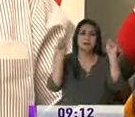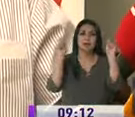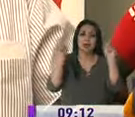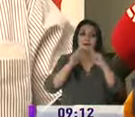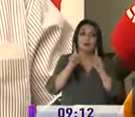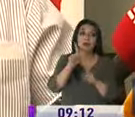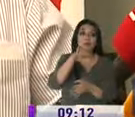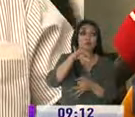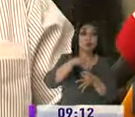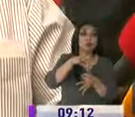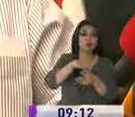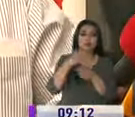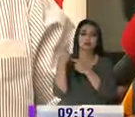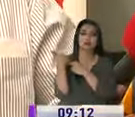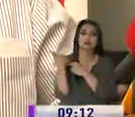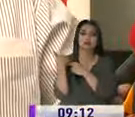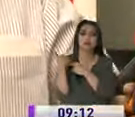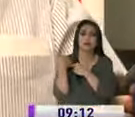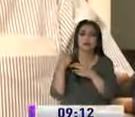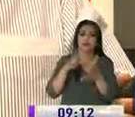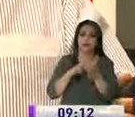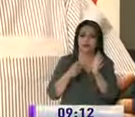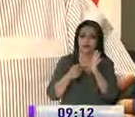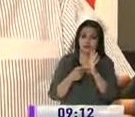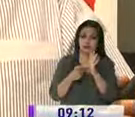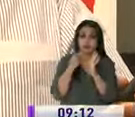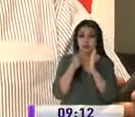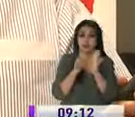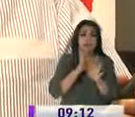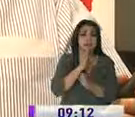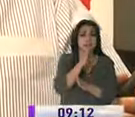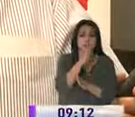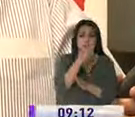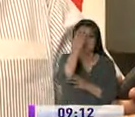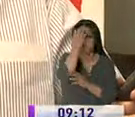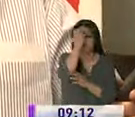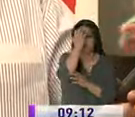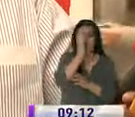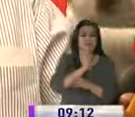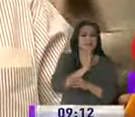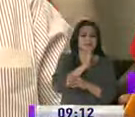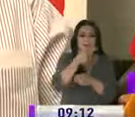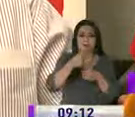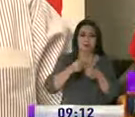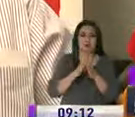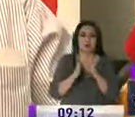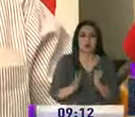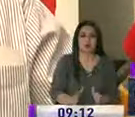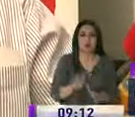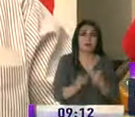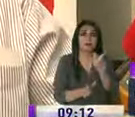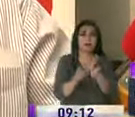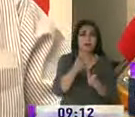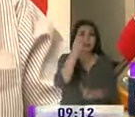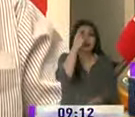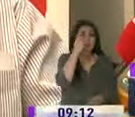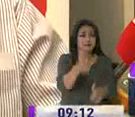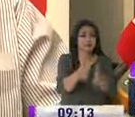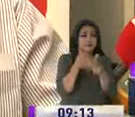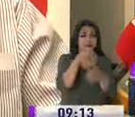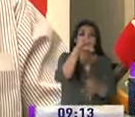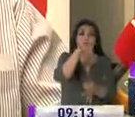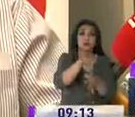Voto Responsable. Una de las preocupaciones tradicionales de PC ha sido el generar la conciencia suficiente en los